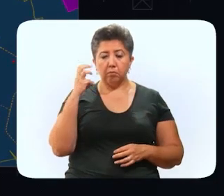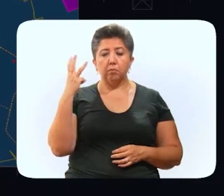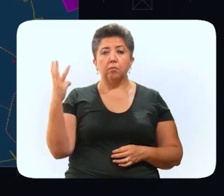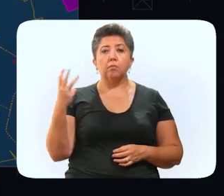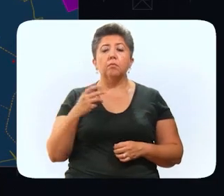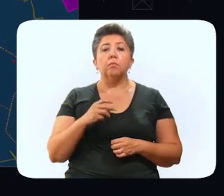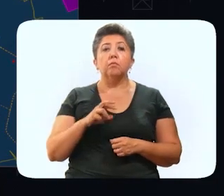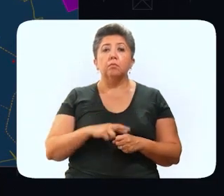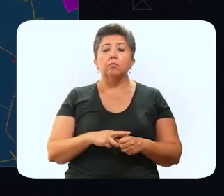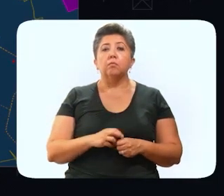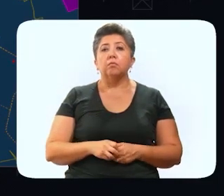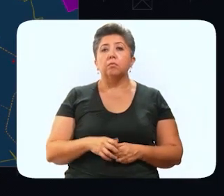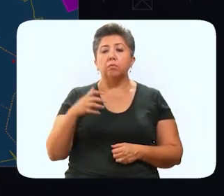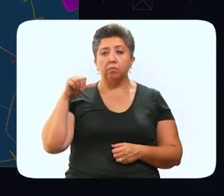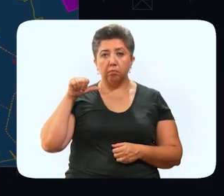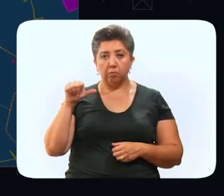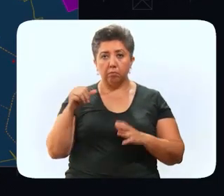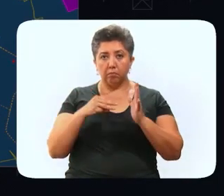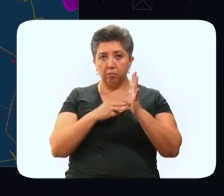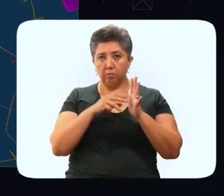10.933 en la zona sur,